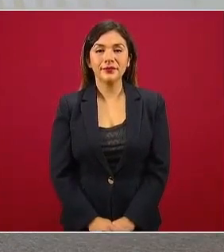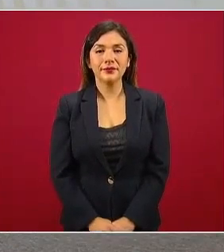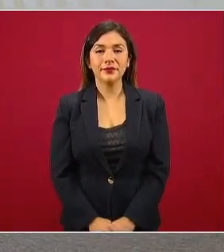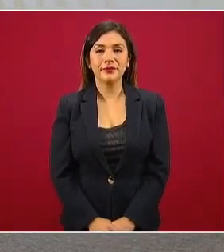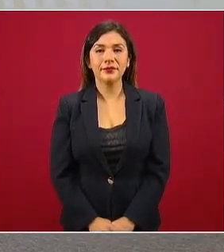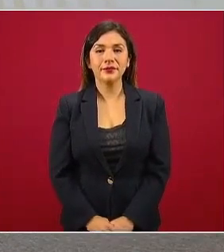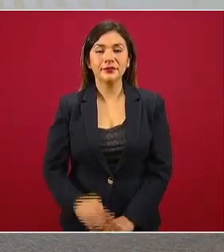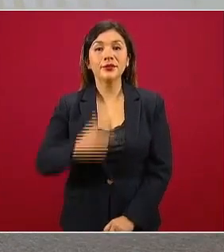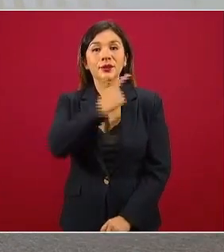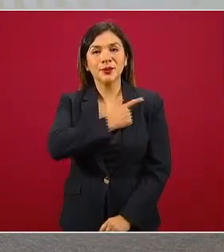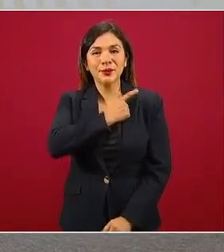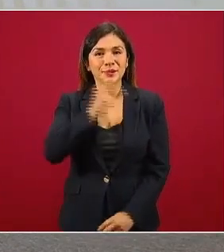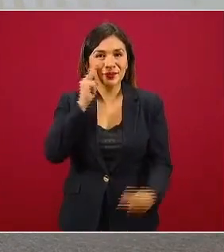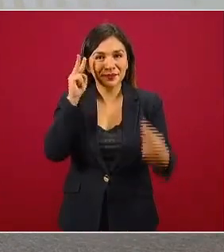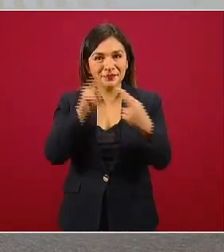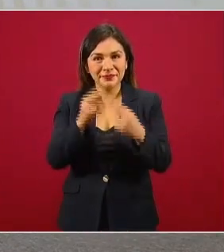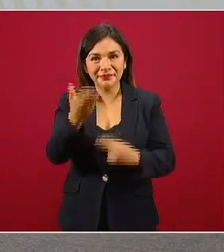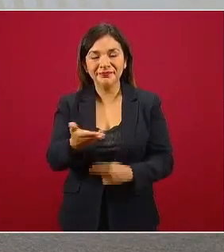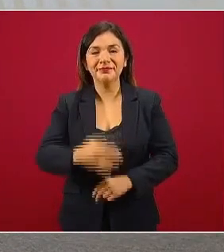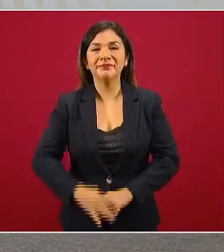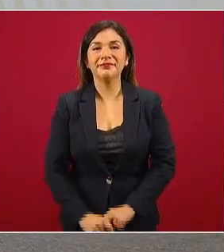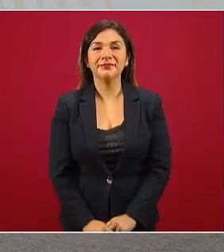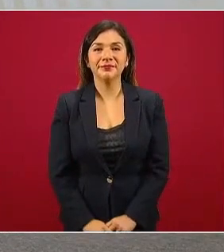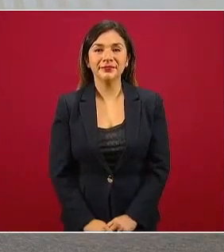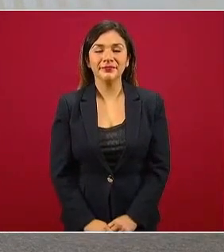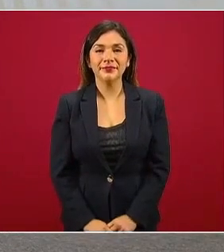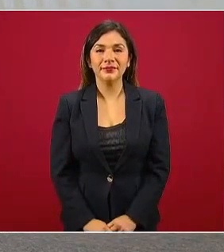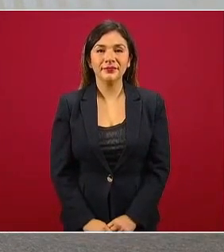Qué gusto verte.